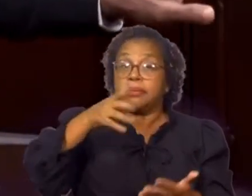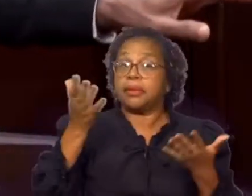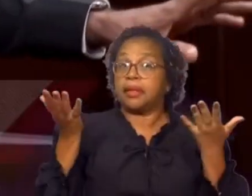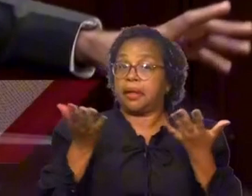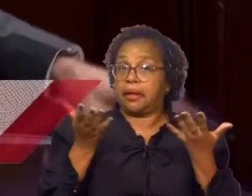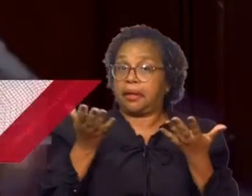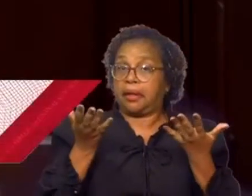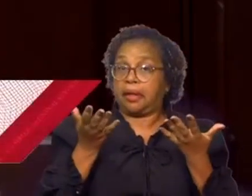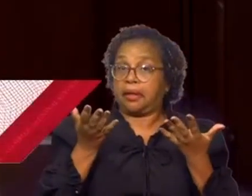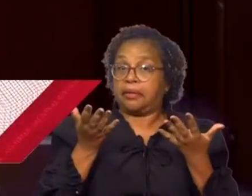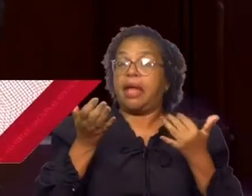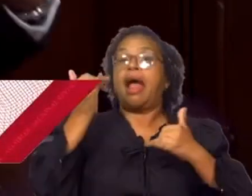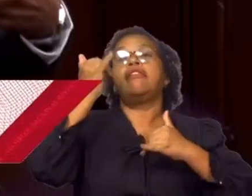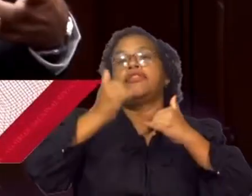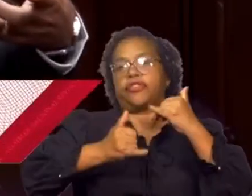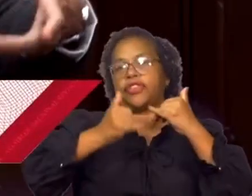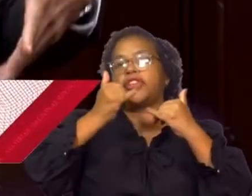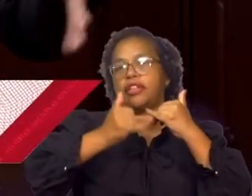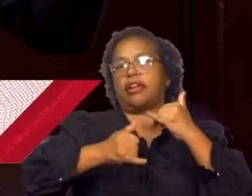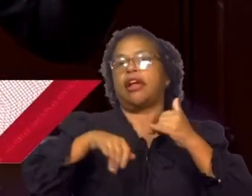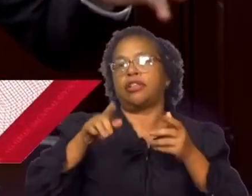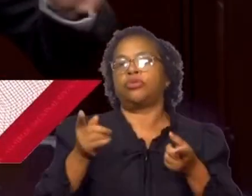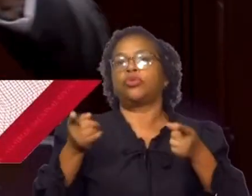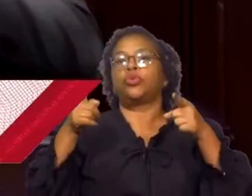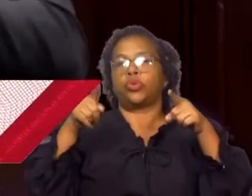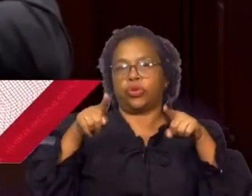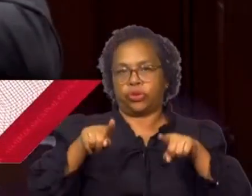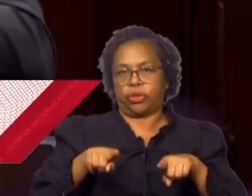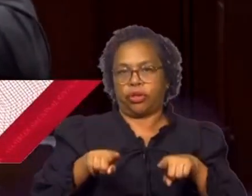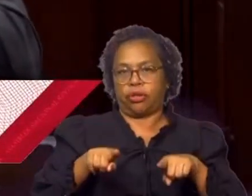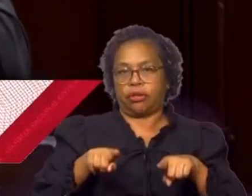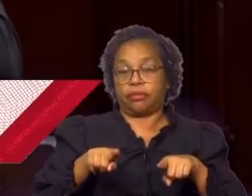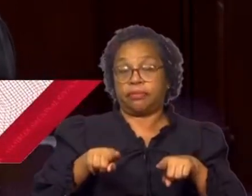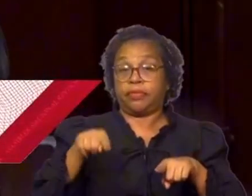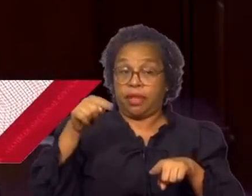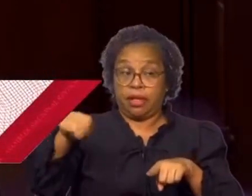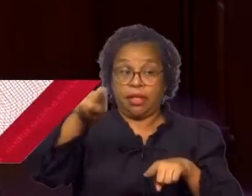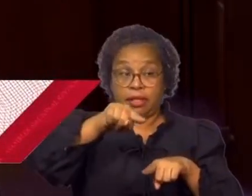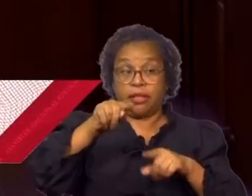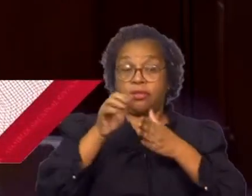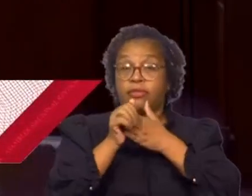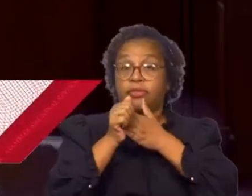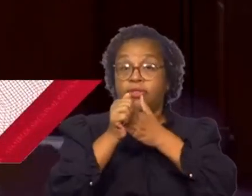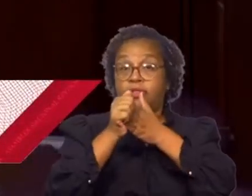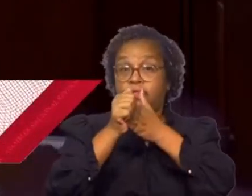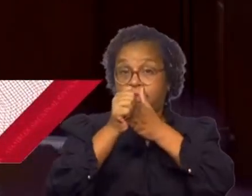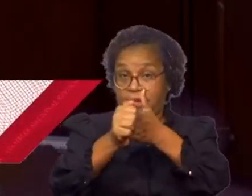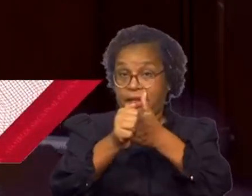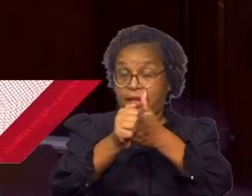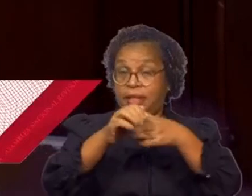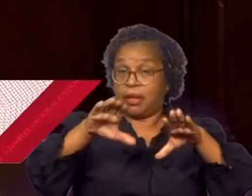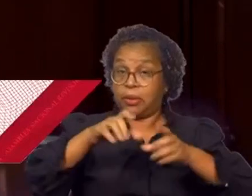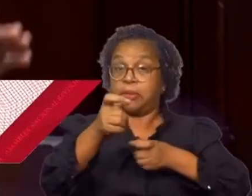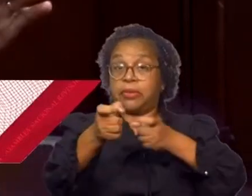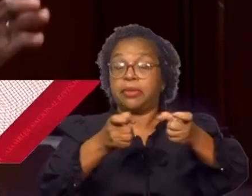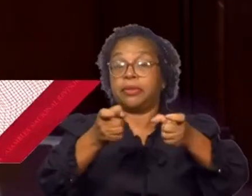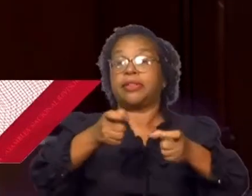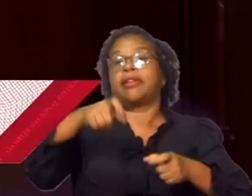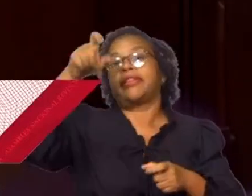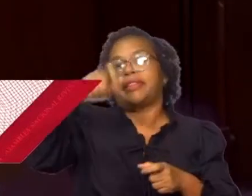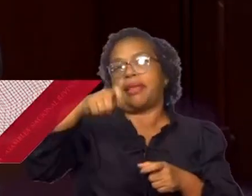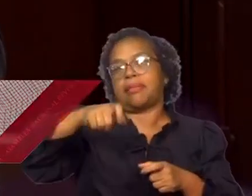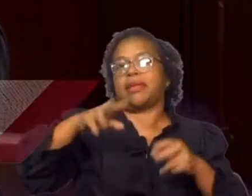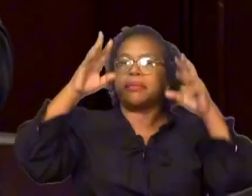se hizo de primero. Y como directivos, dirigentes de la asamblea, era lo que estaban llamados a hacer los compañeros presidente